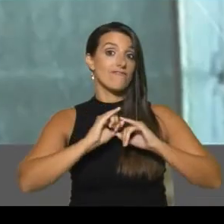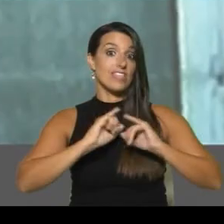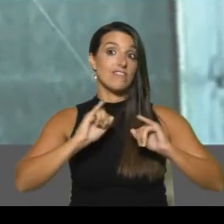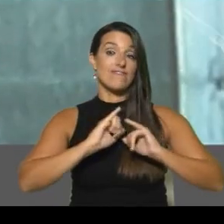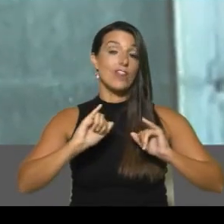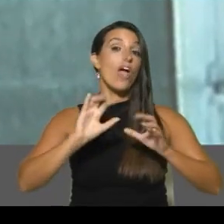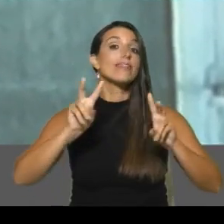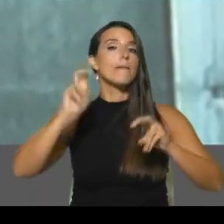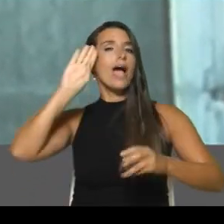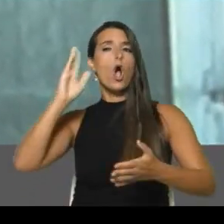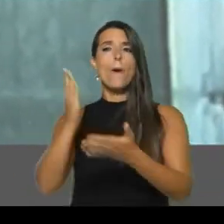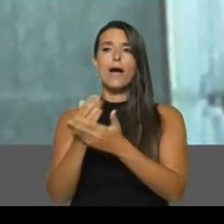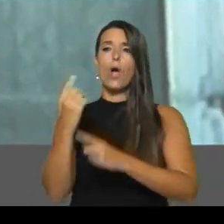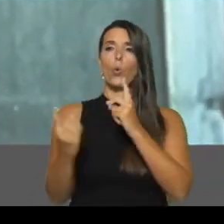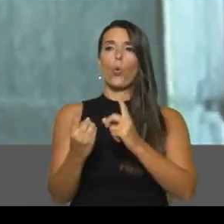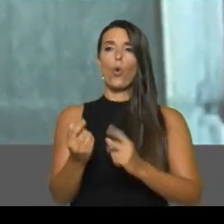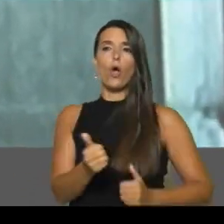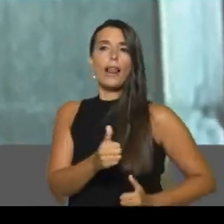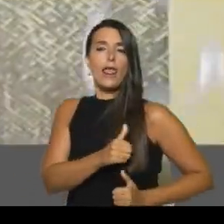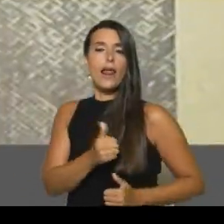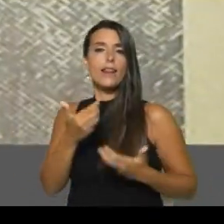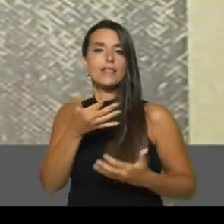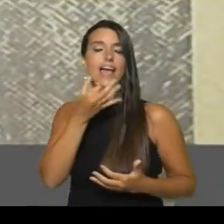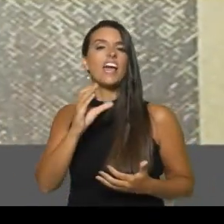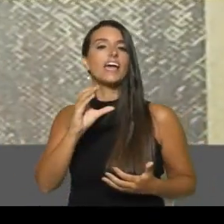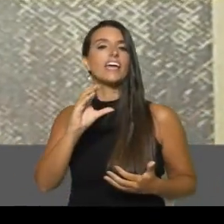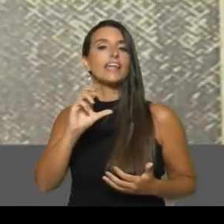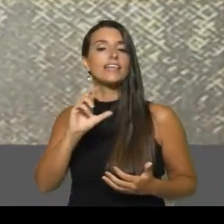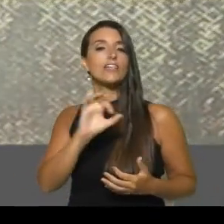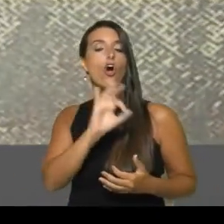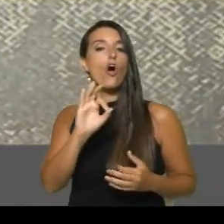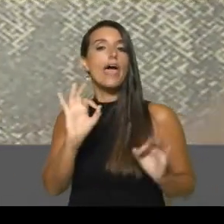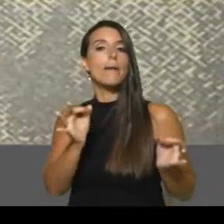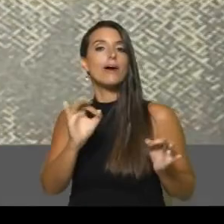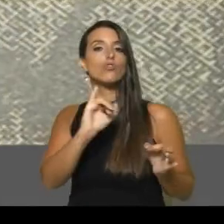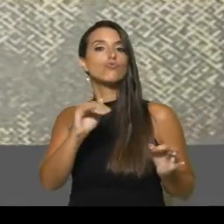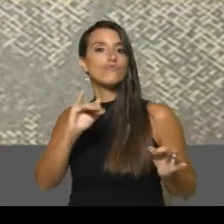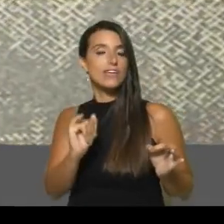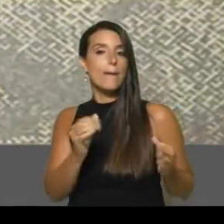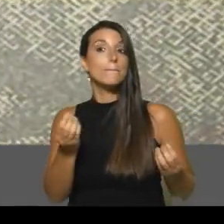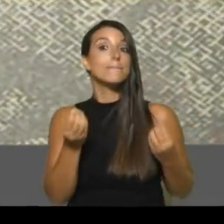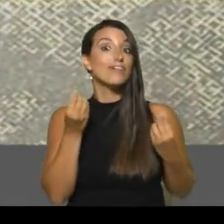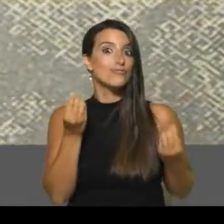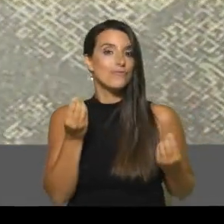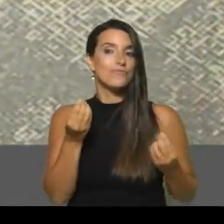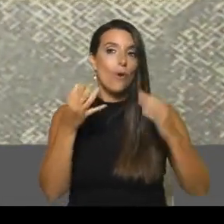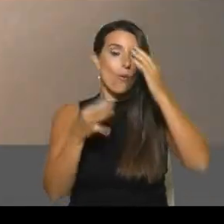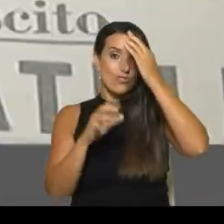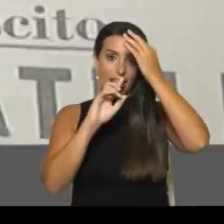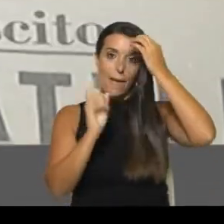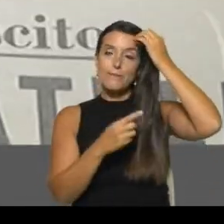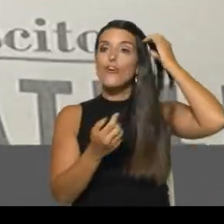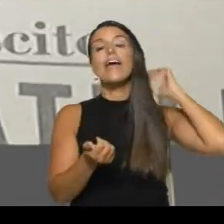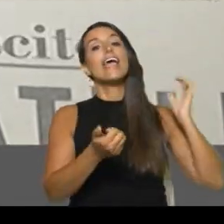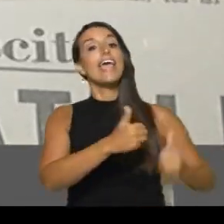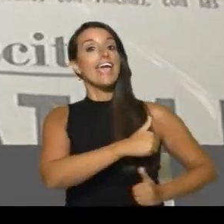golpistas que traían algunos generales como Álvarez Cristi o los hermanos subía qué pasaba rápidamente el